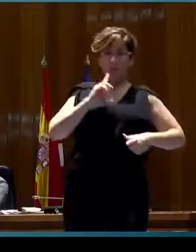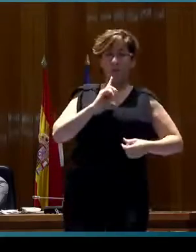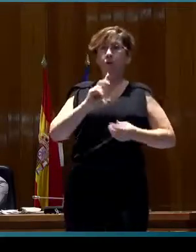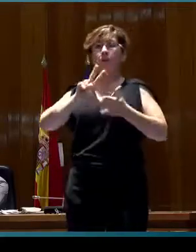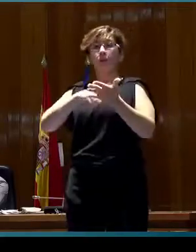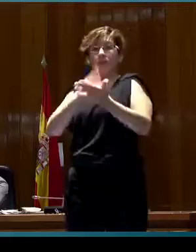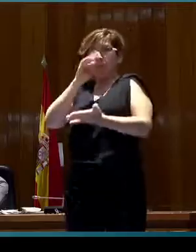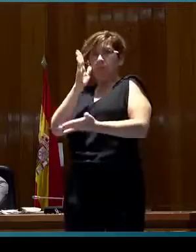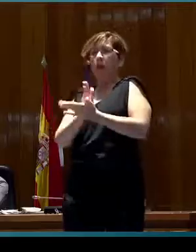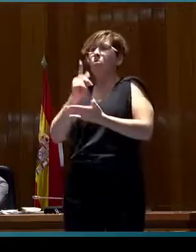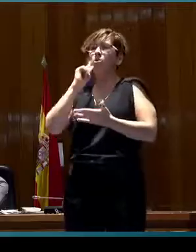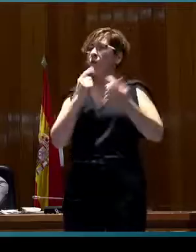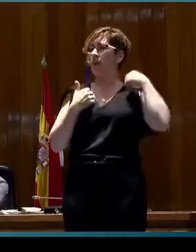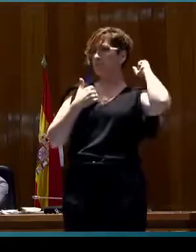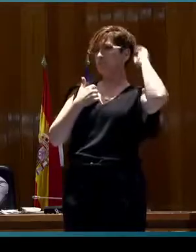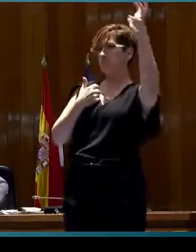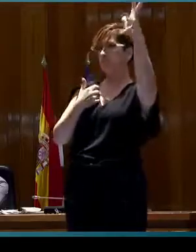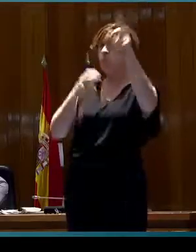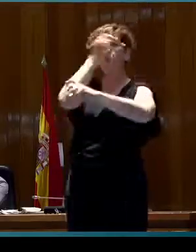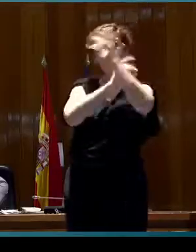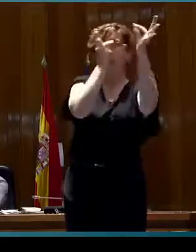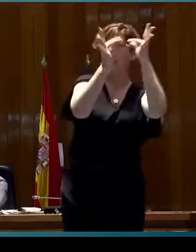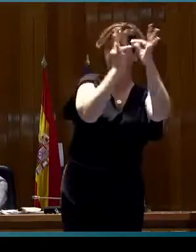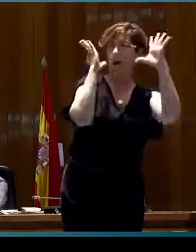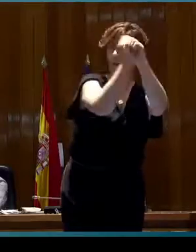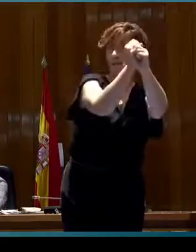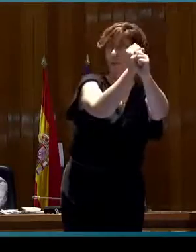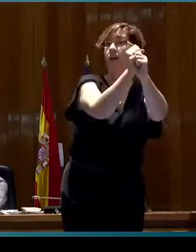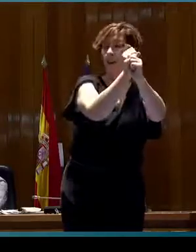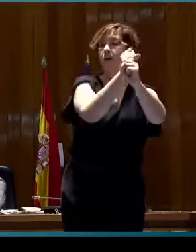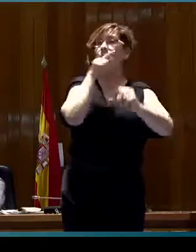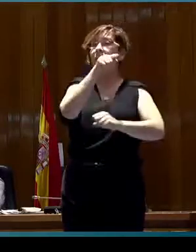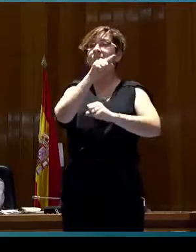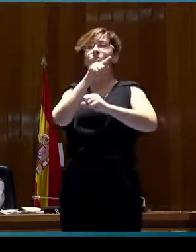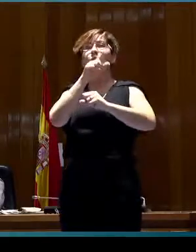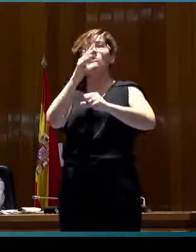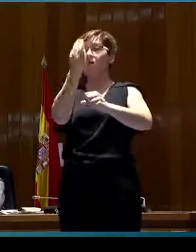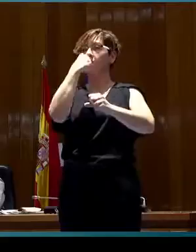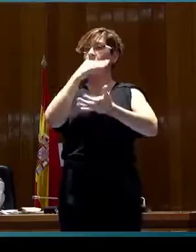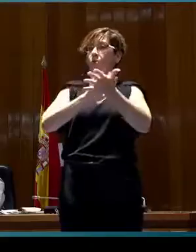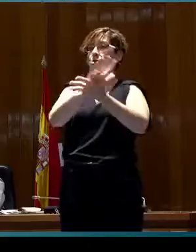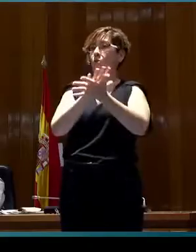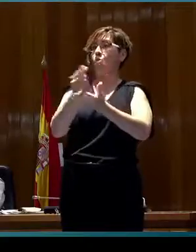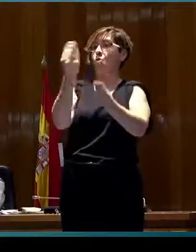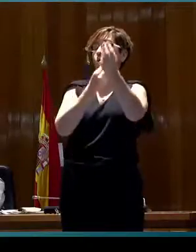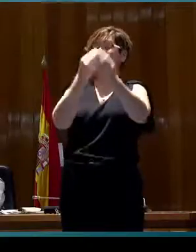facultades se veían desarrolladas por el ejercicio o por el uso de la lengua de signos.